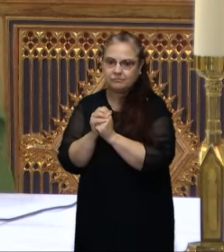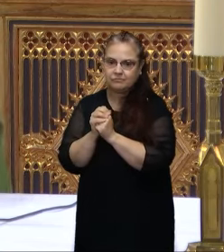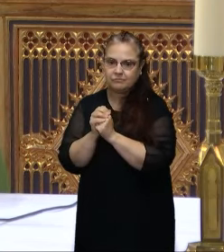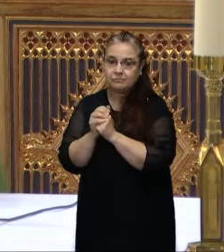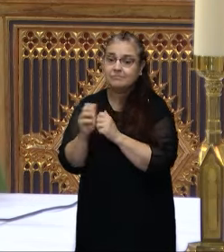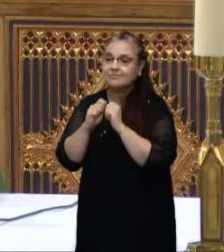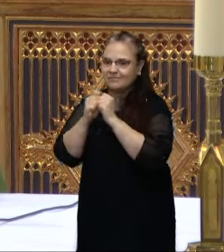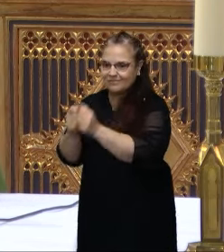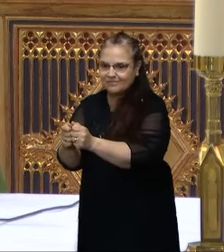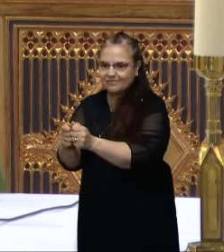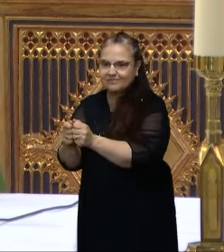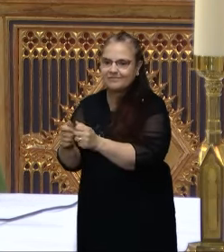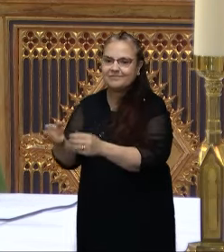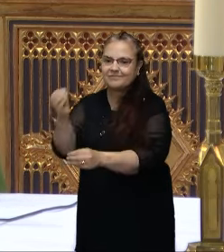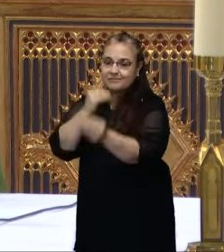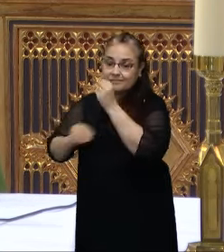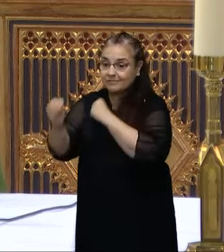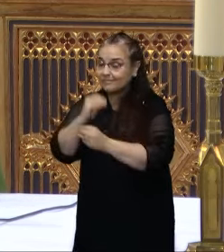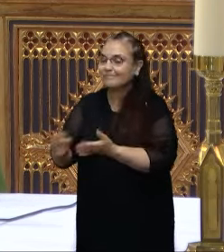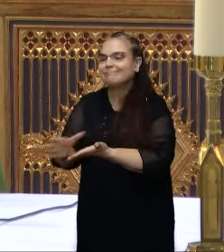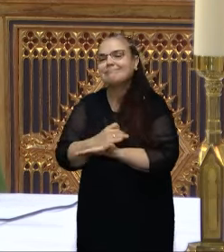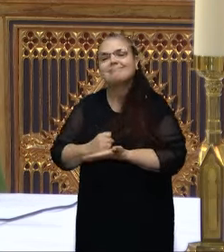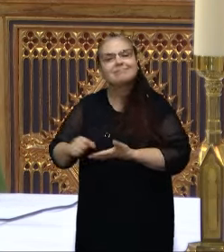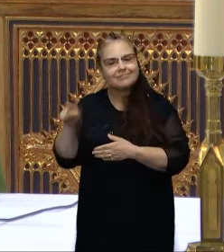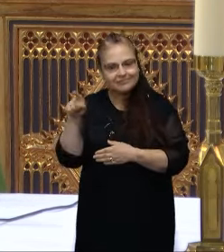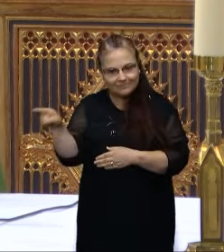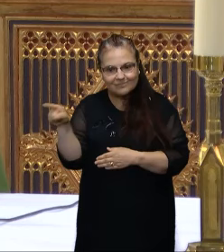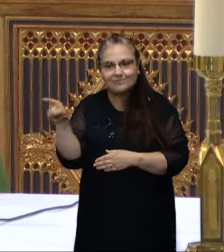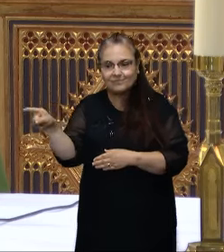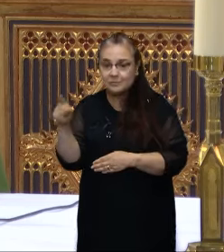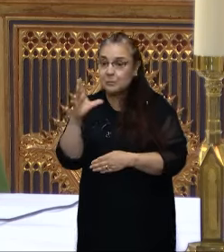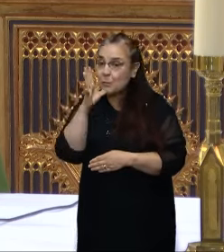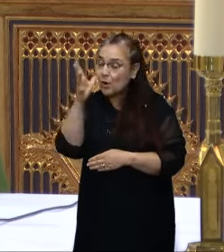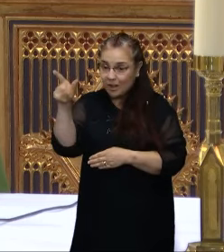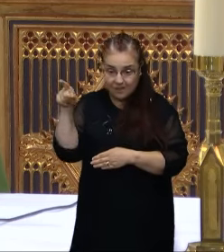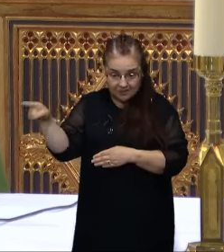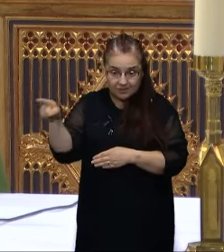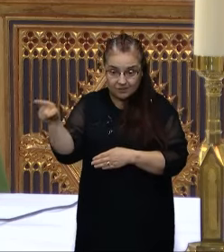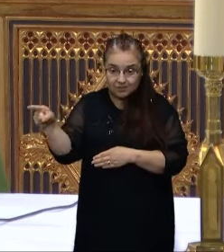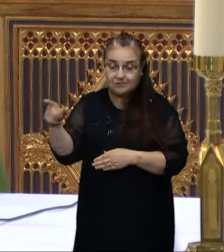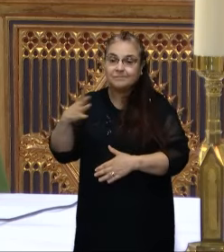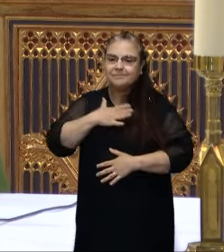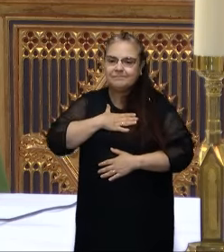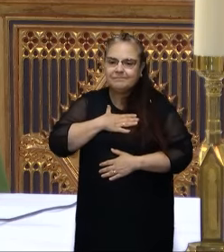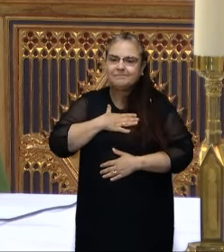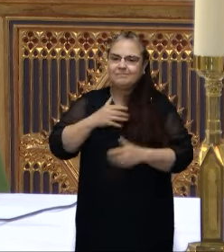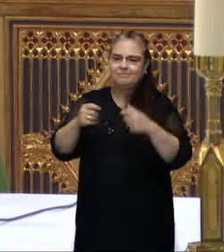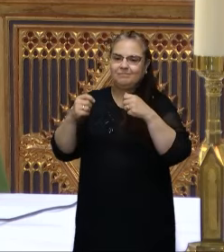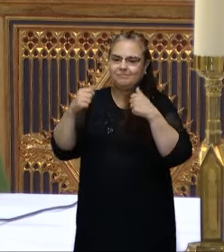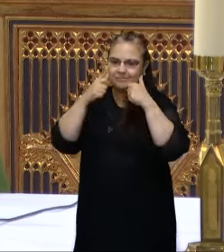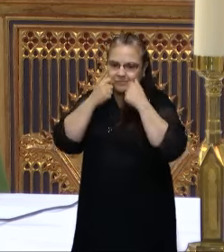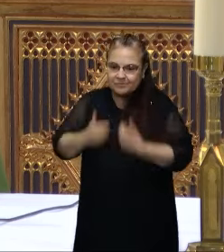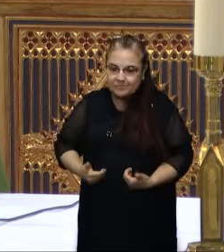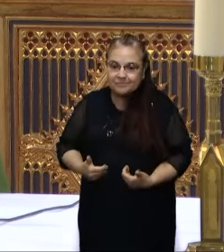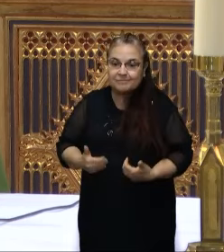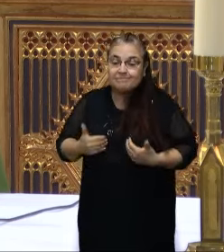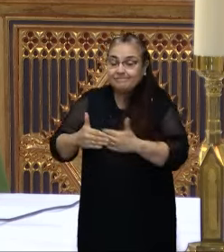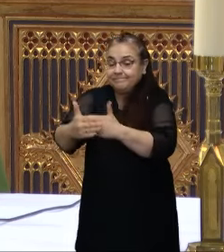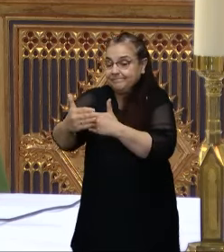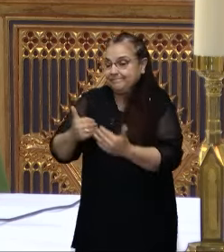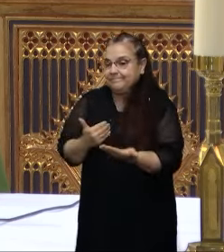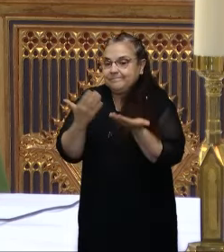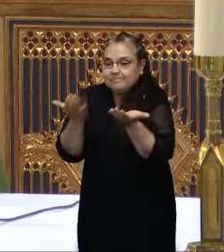diciendo: Tomad y comed todos de él, porque esto es mi cuerpo, que